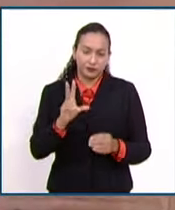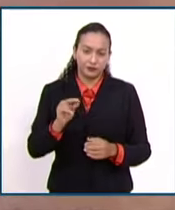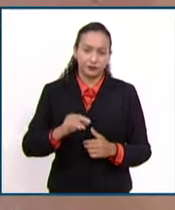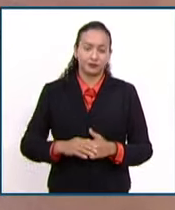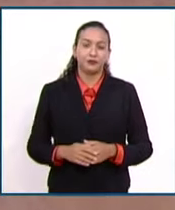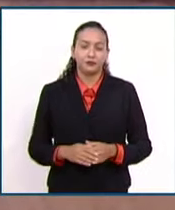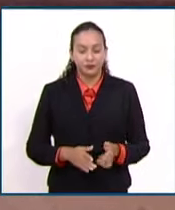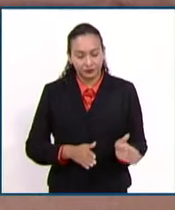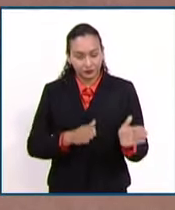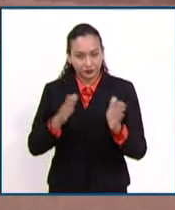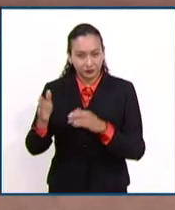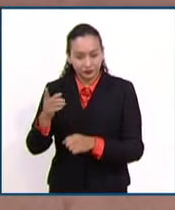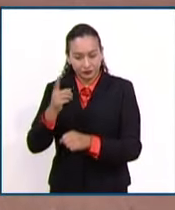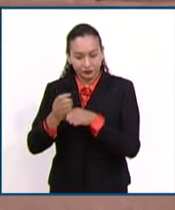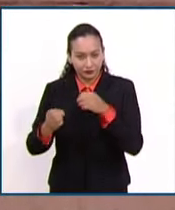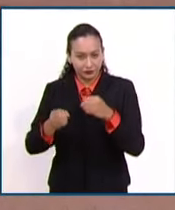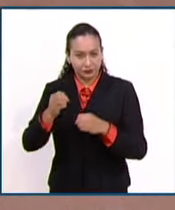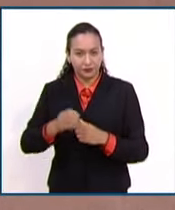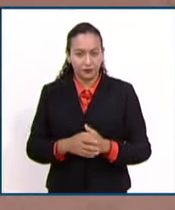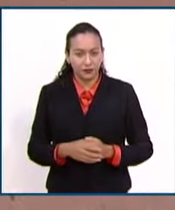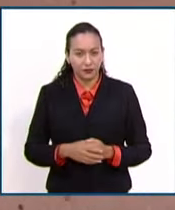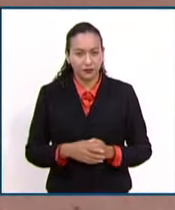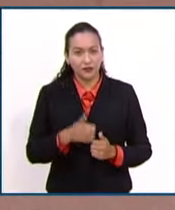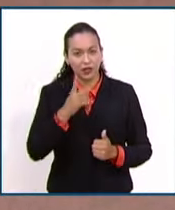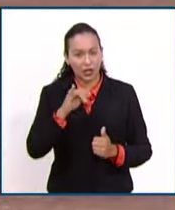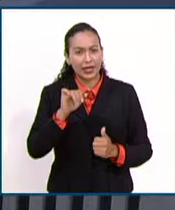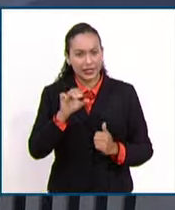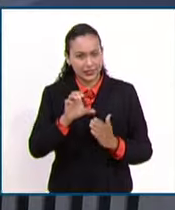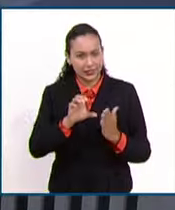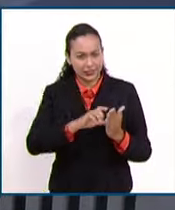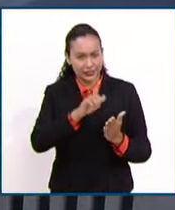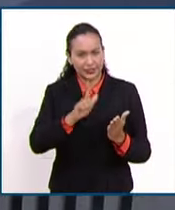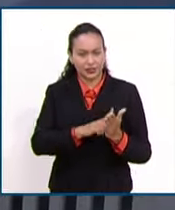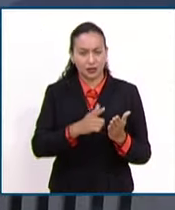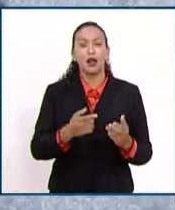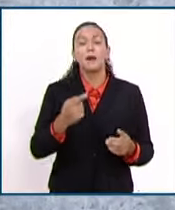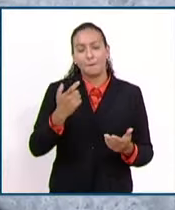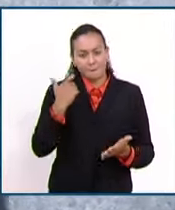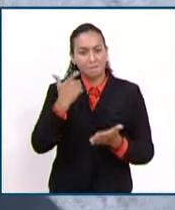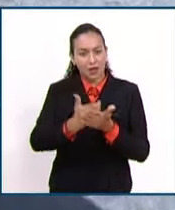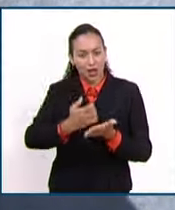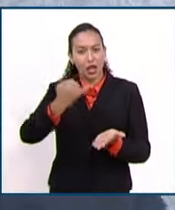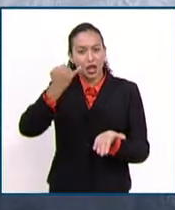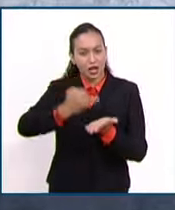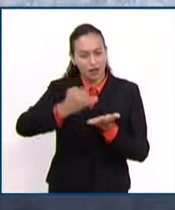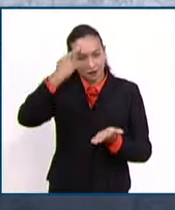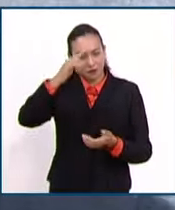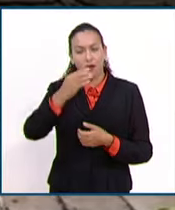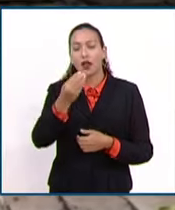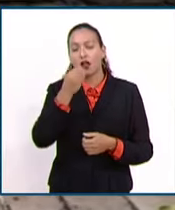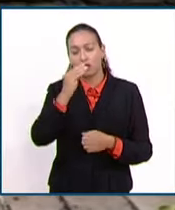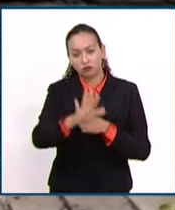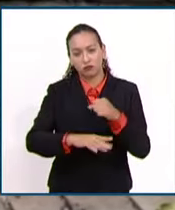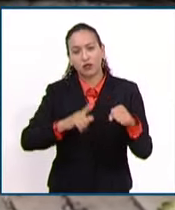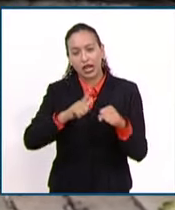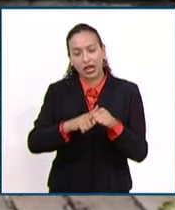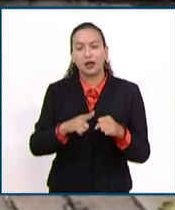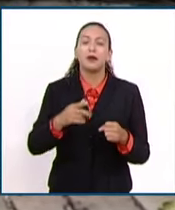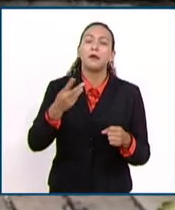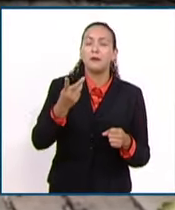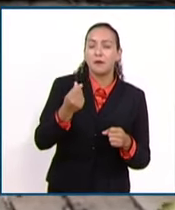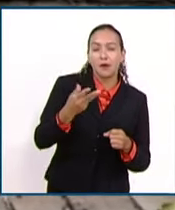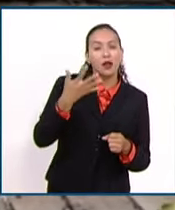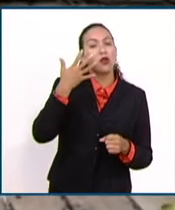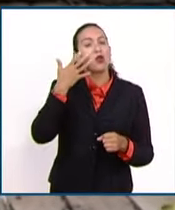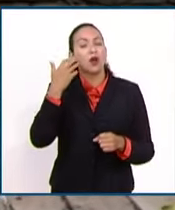En otro asunto, la primera sala interpretó que es constitucional el pago de IVA en alimentos procesados para perros, gatos y pequeñas especies